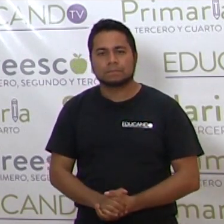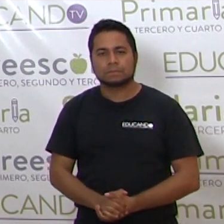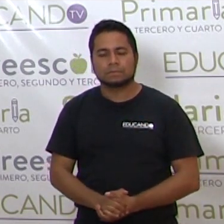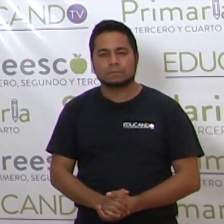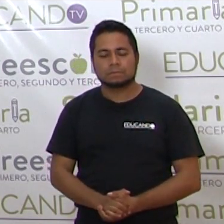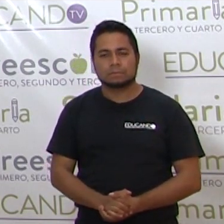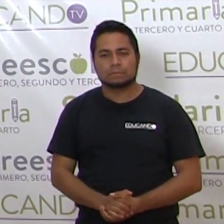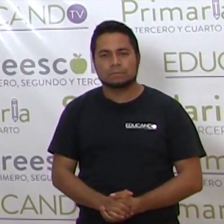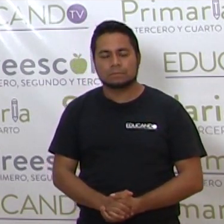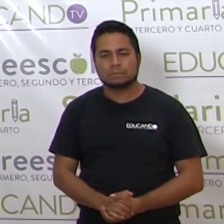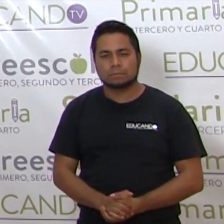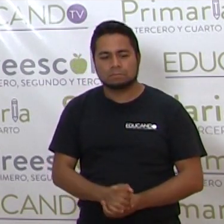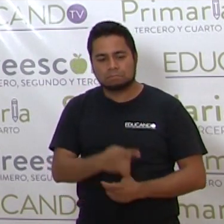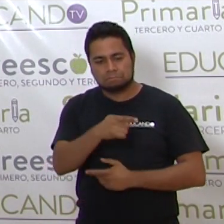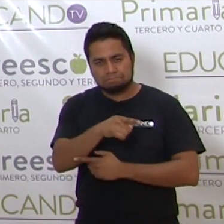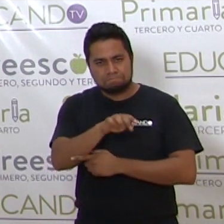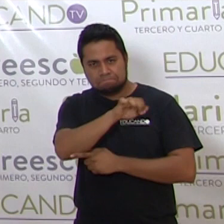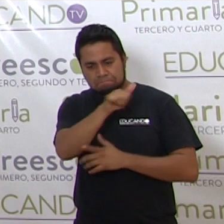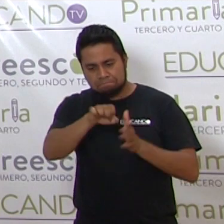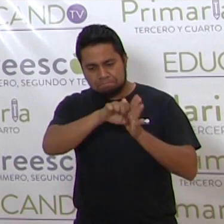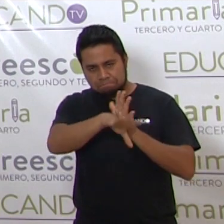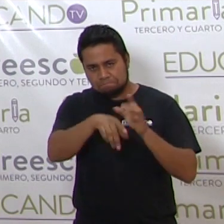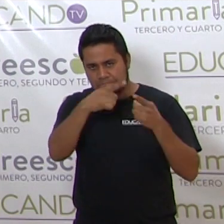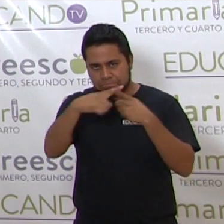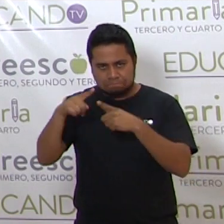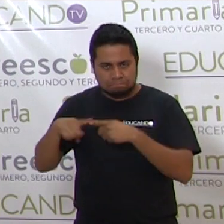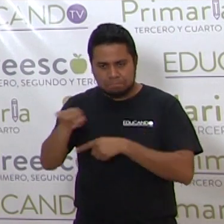y vamos a ir con otros ejemplos de otras palabras